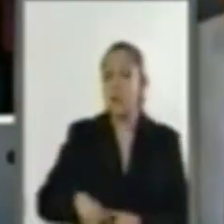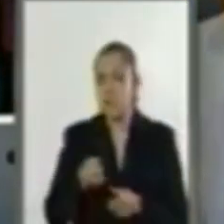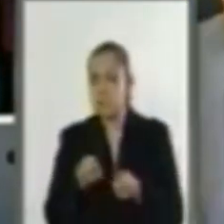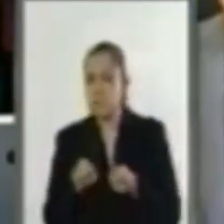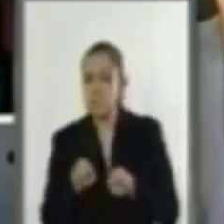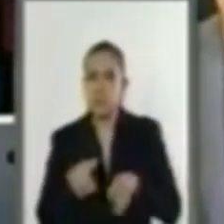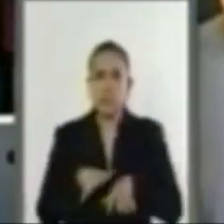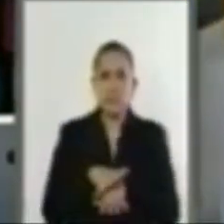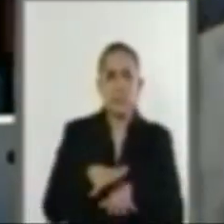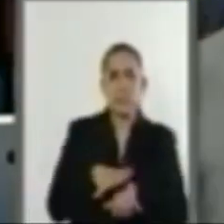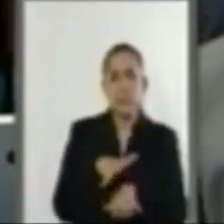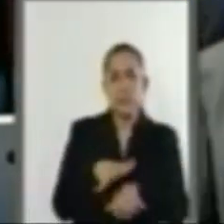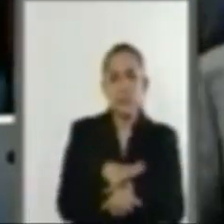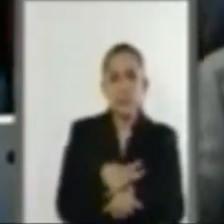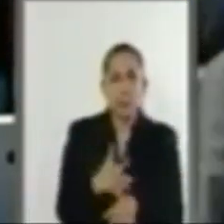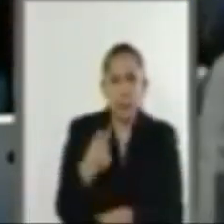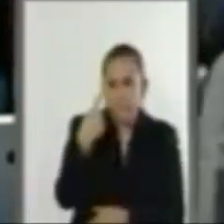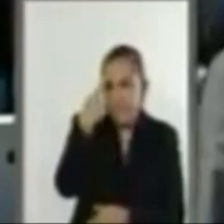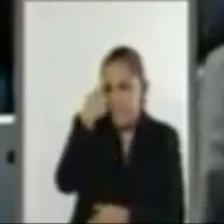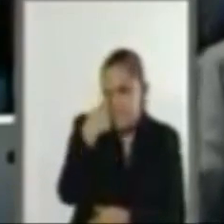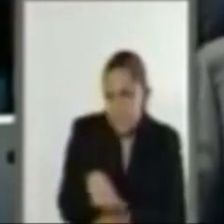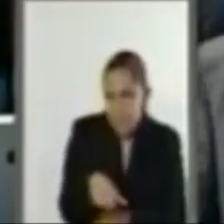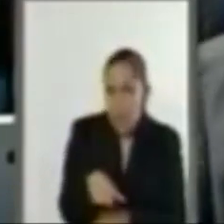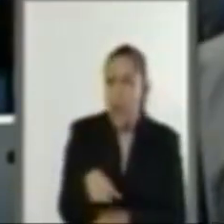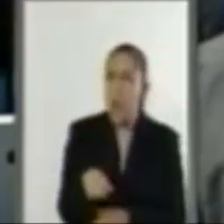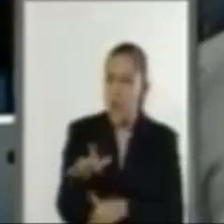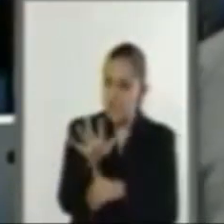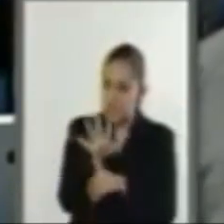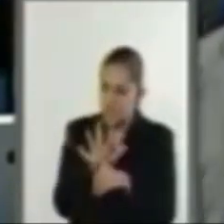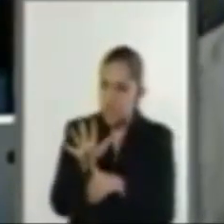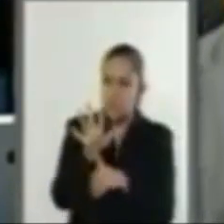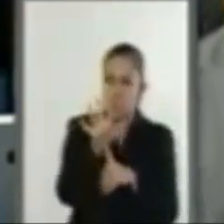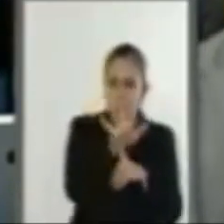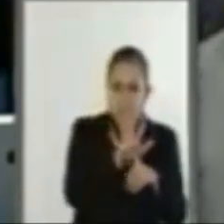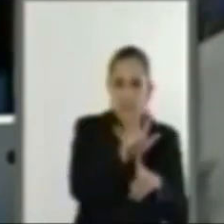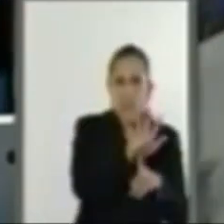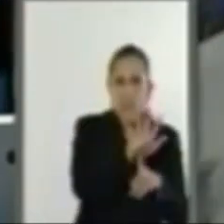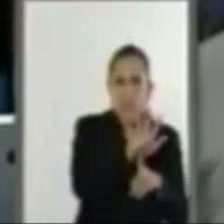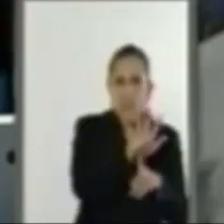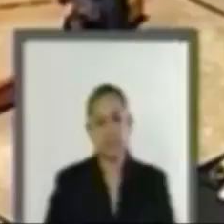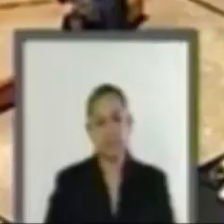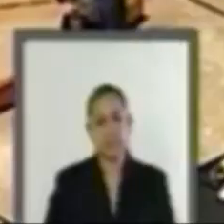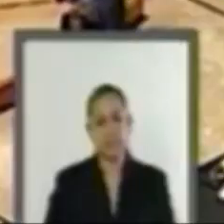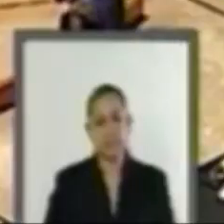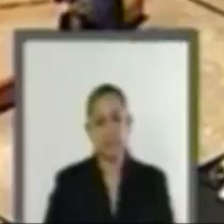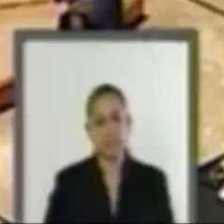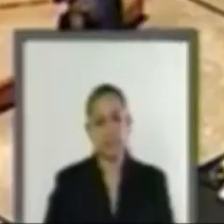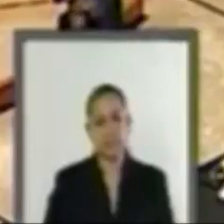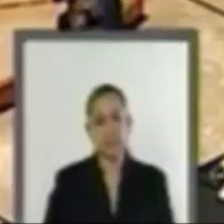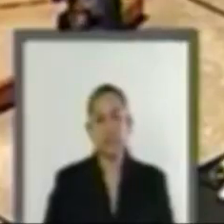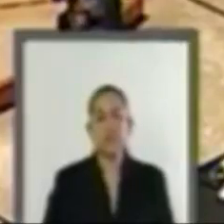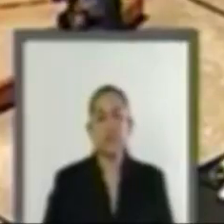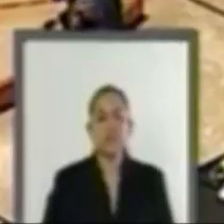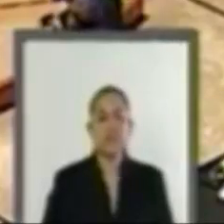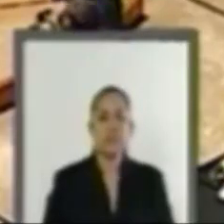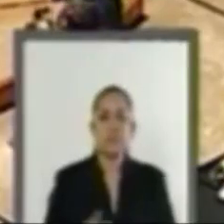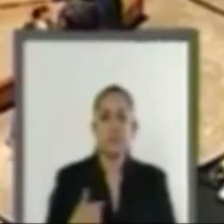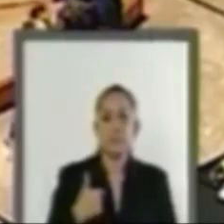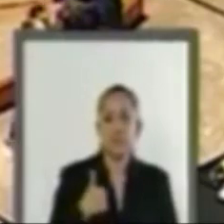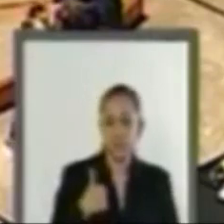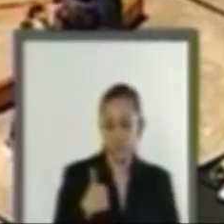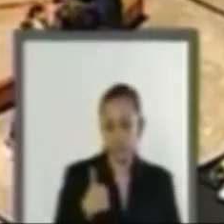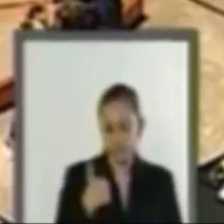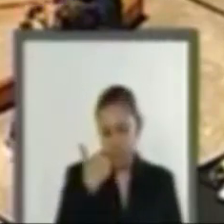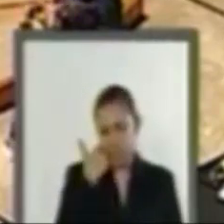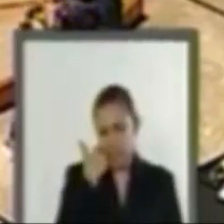luego, bueno, son las leyes secundarias de ese artículo en cuestión. Aquí lo que se plantea en voz de 250 organizaciones que